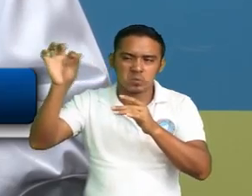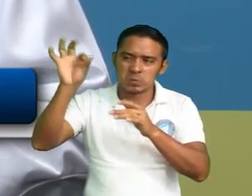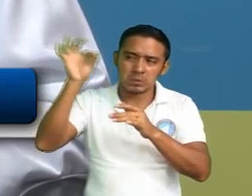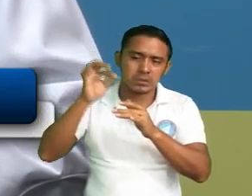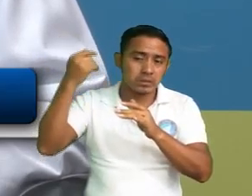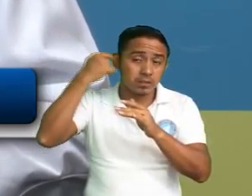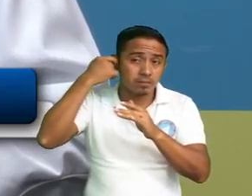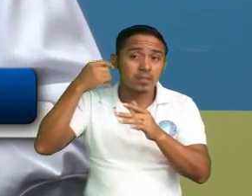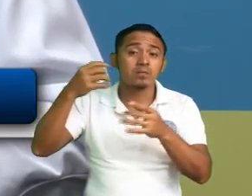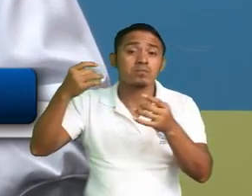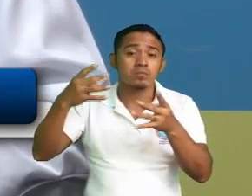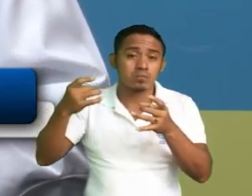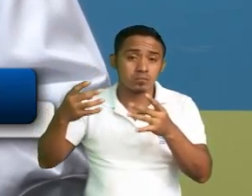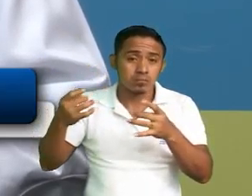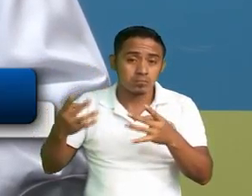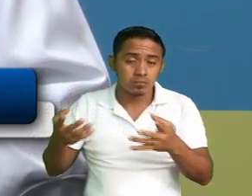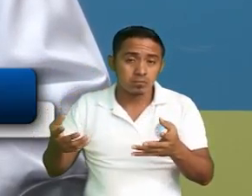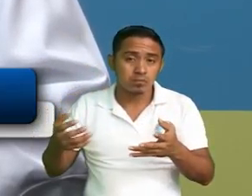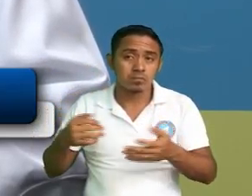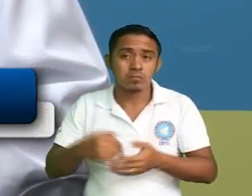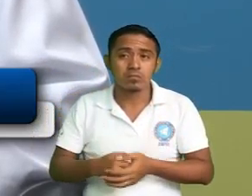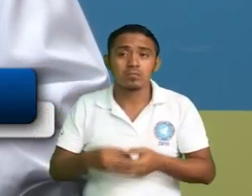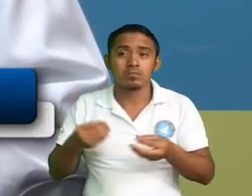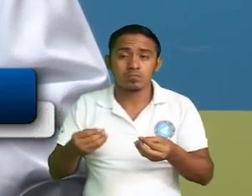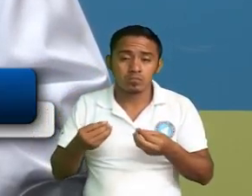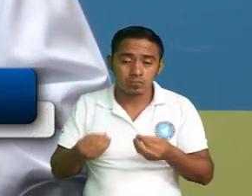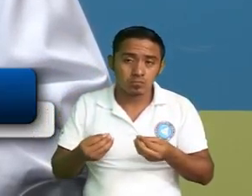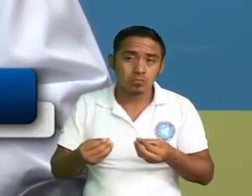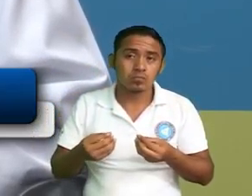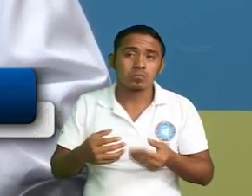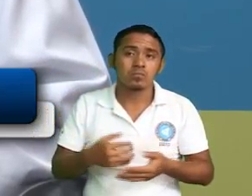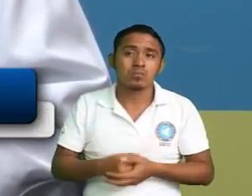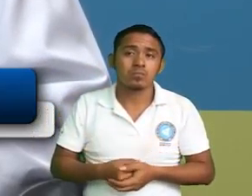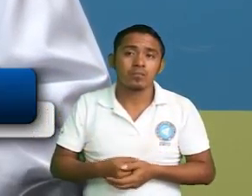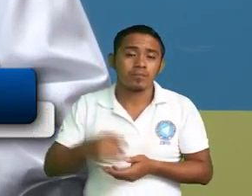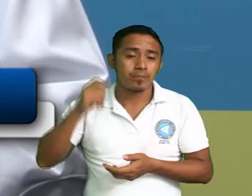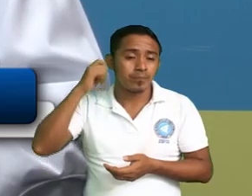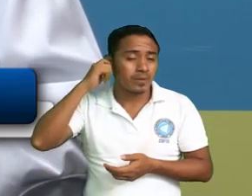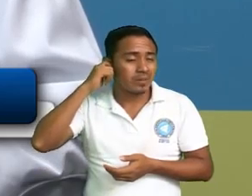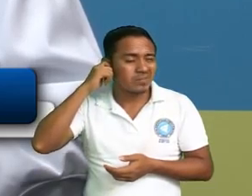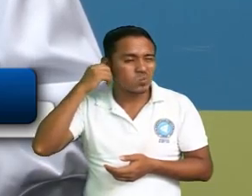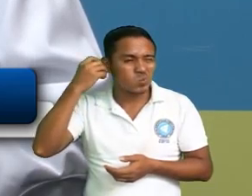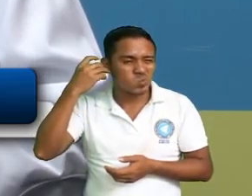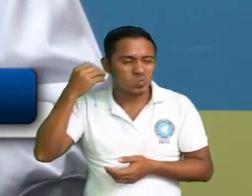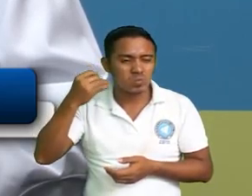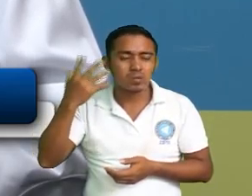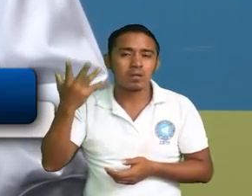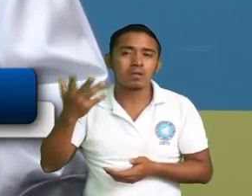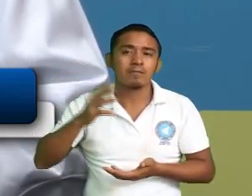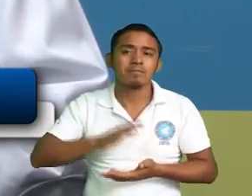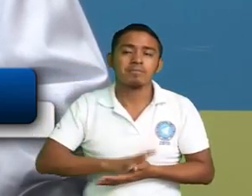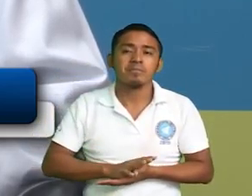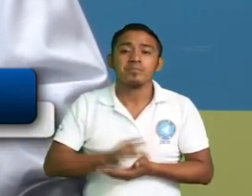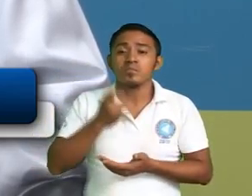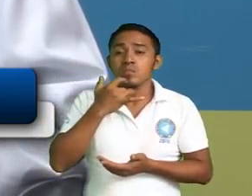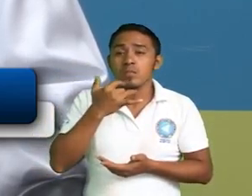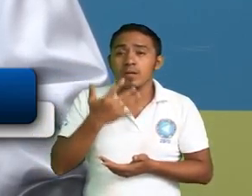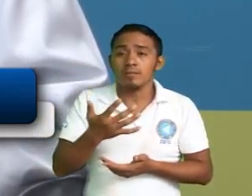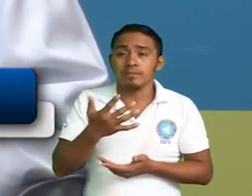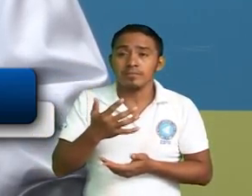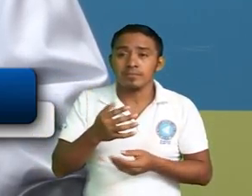Entonces es doloroso bastante, duele el oído, porque es una